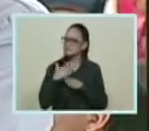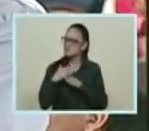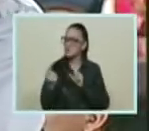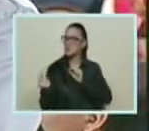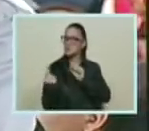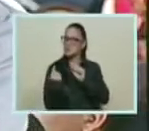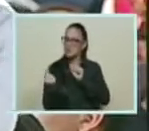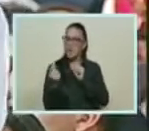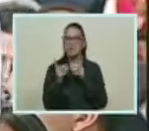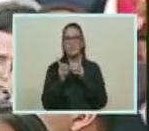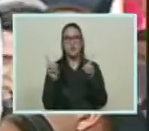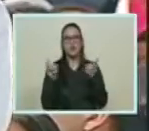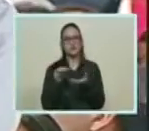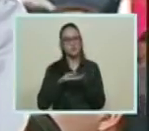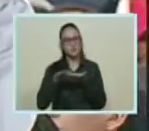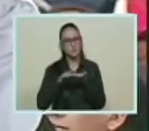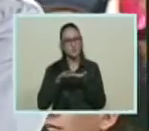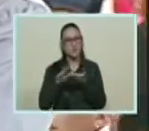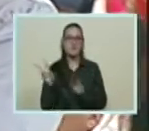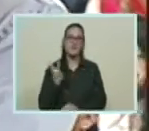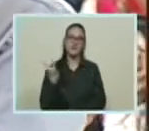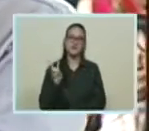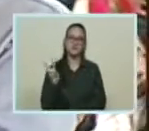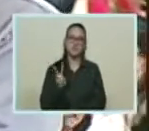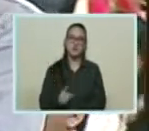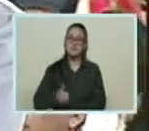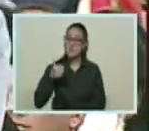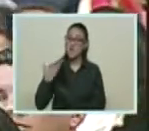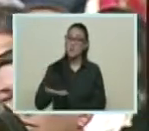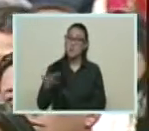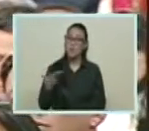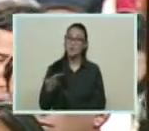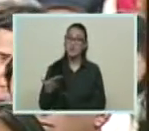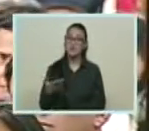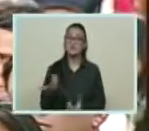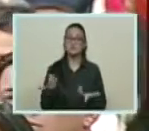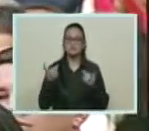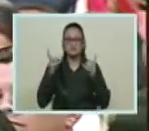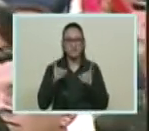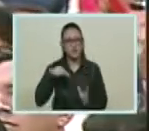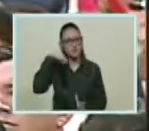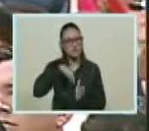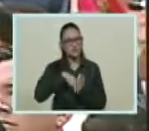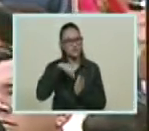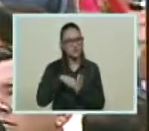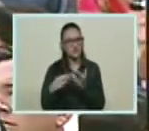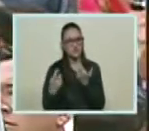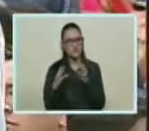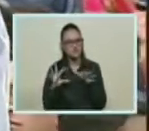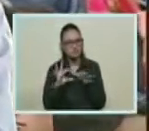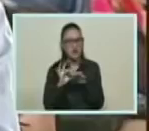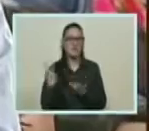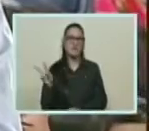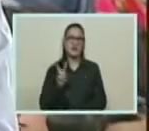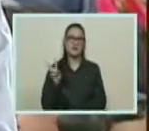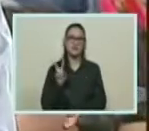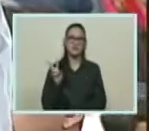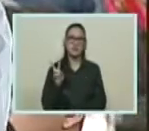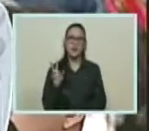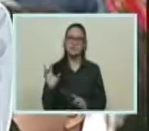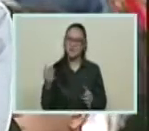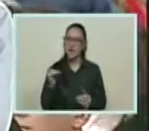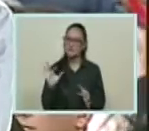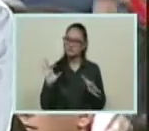través de la democracia, la solución para Venezuela. Pero lo más importante es que han decidido profundizar la relación con Venezuela. Tenemos una